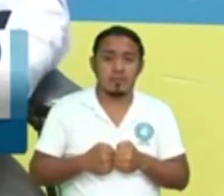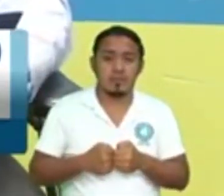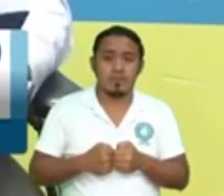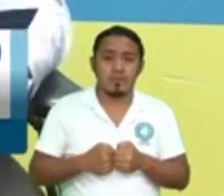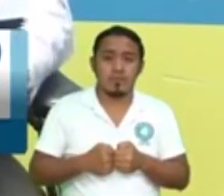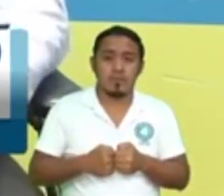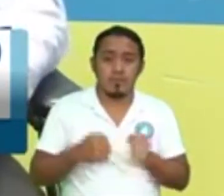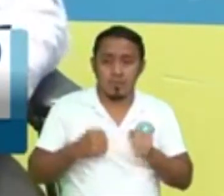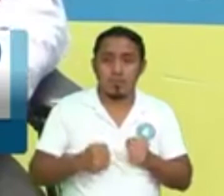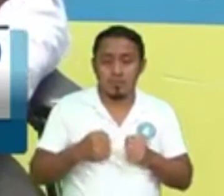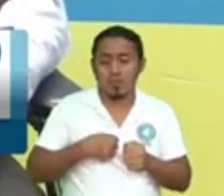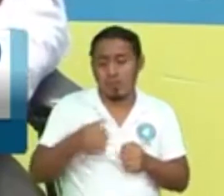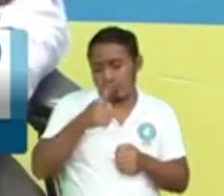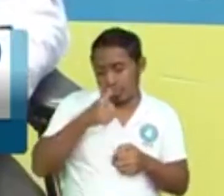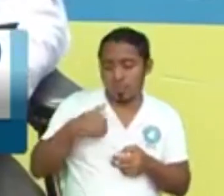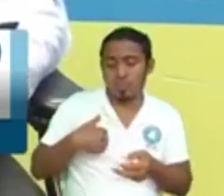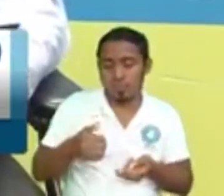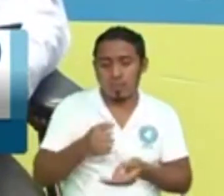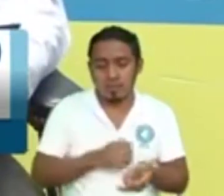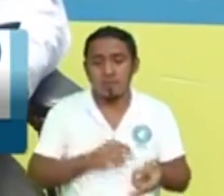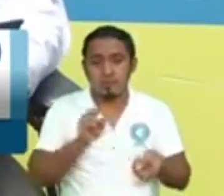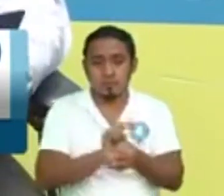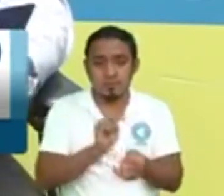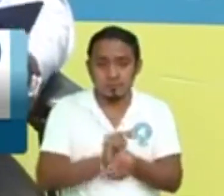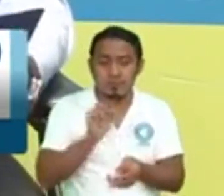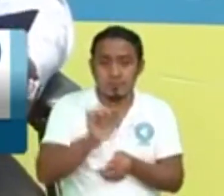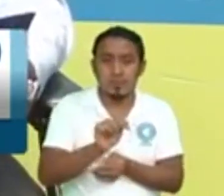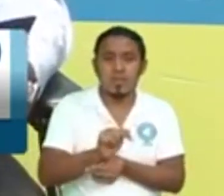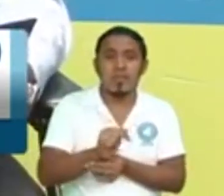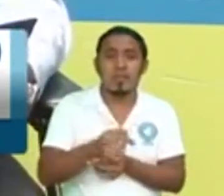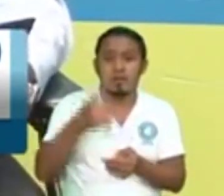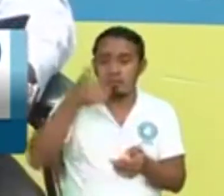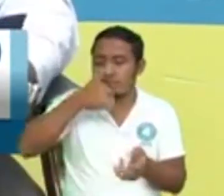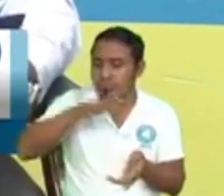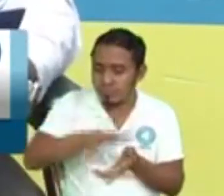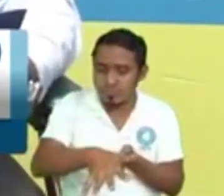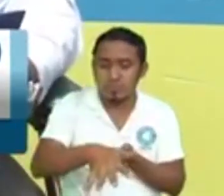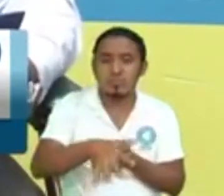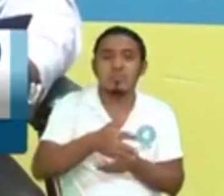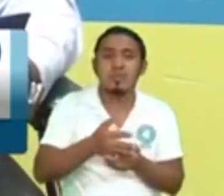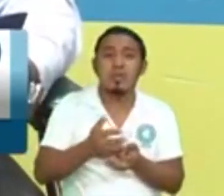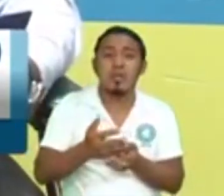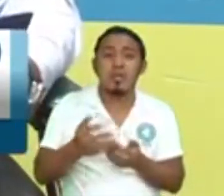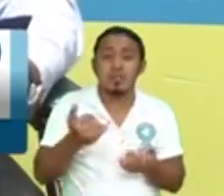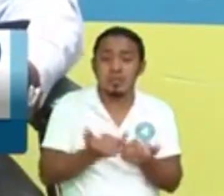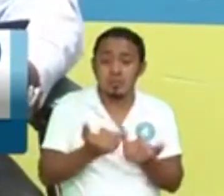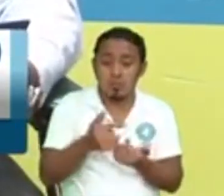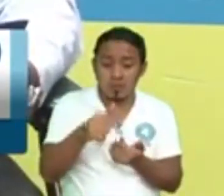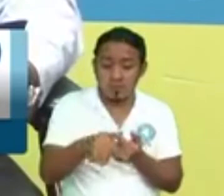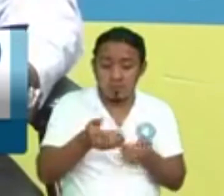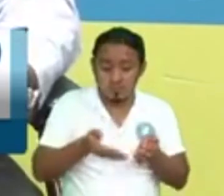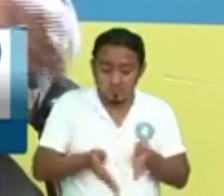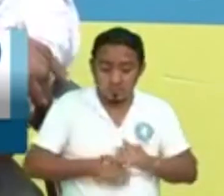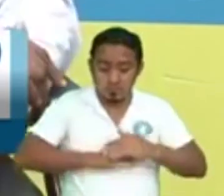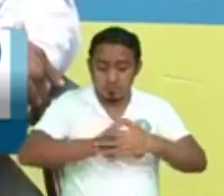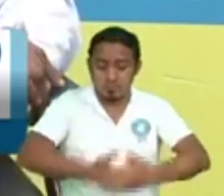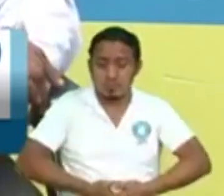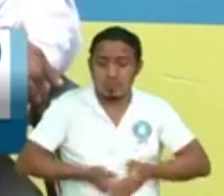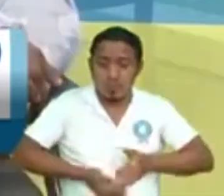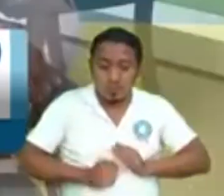con alcoholizada, pues también eso lleva a ser a visionar al niño como una persona